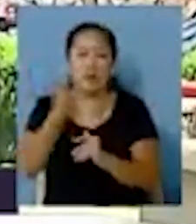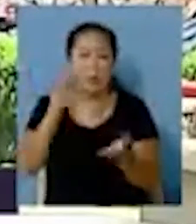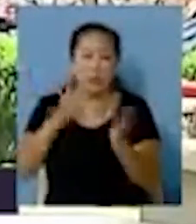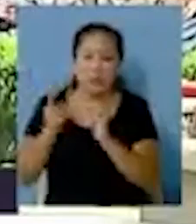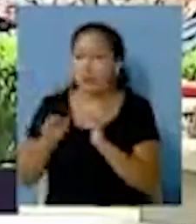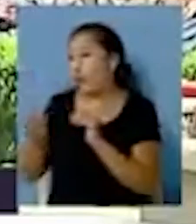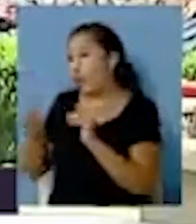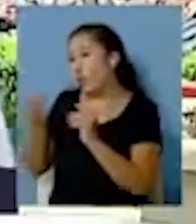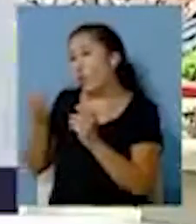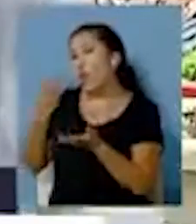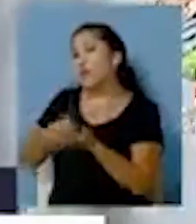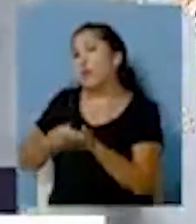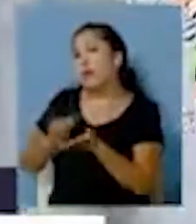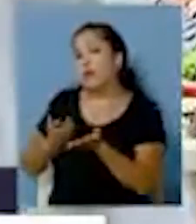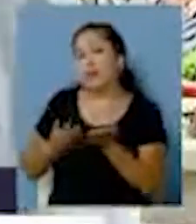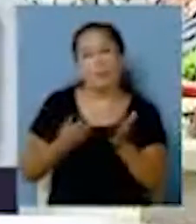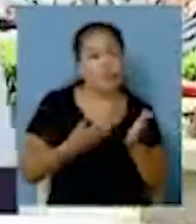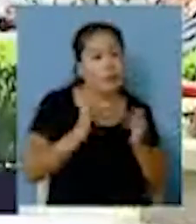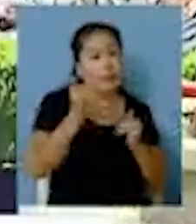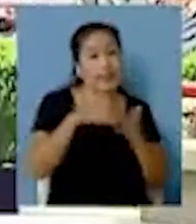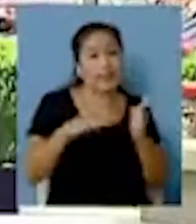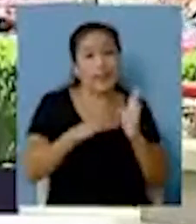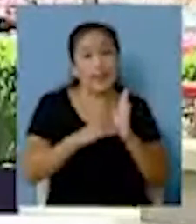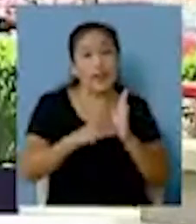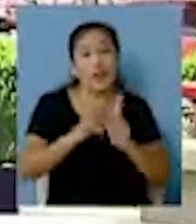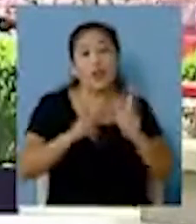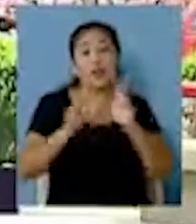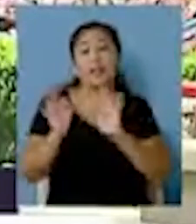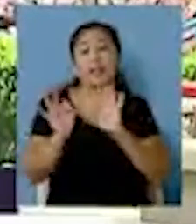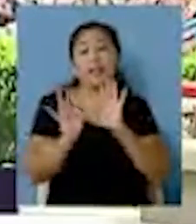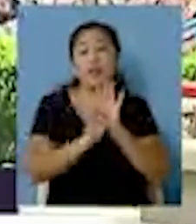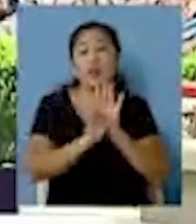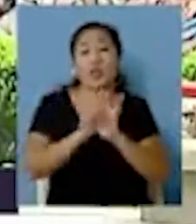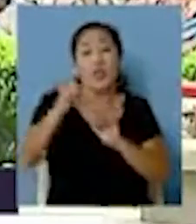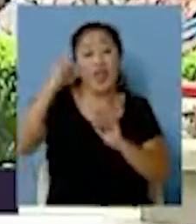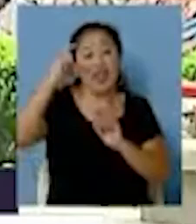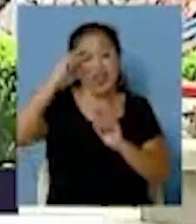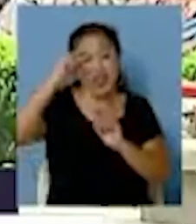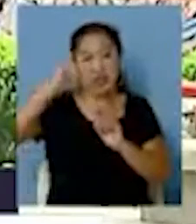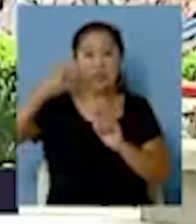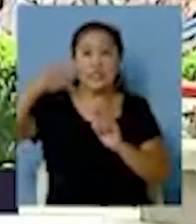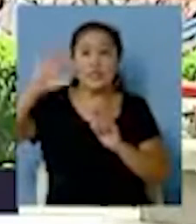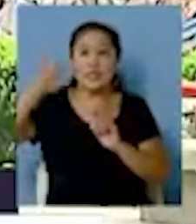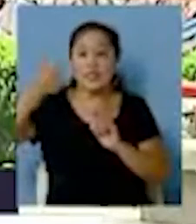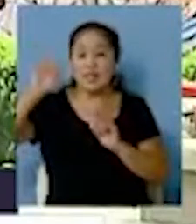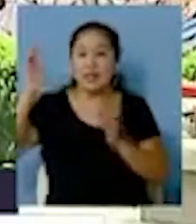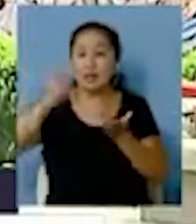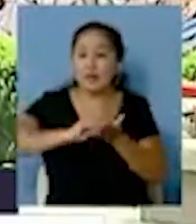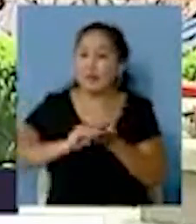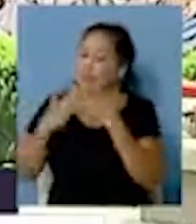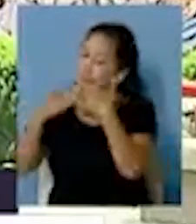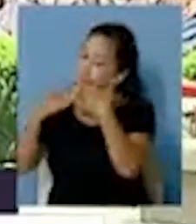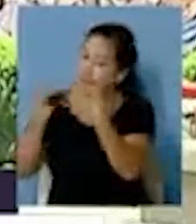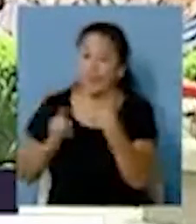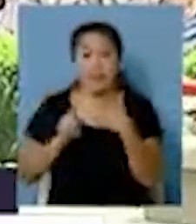¿el precio más o menos se puede saber? Sí, según lo que establece la ordenanza son 10 pesos con 60 más. Perfecto, muchísimas gracias. No, por